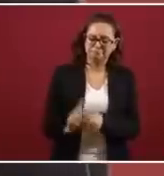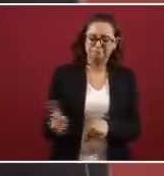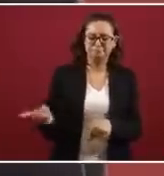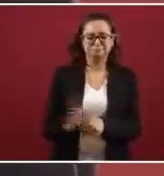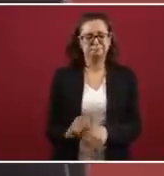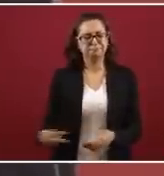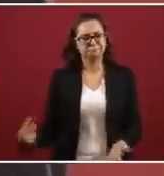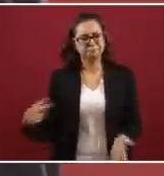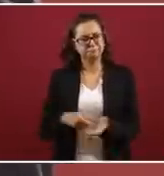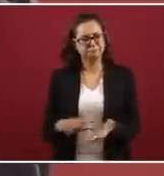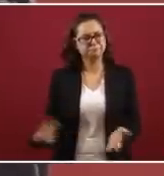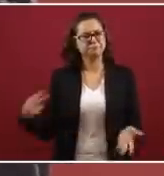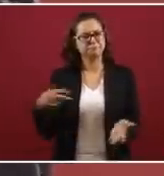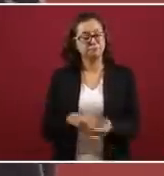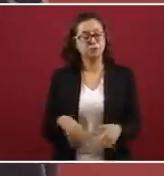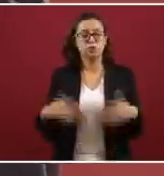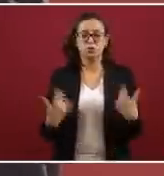importante.